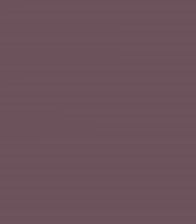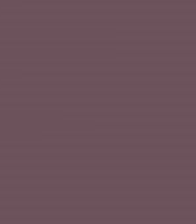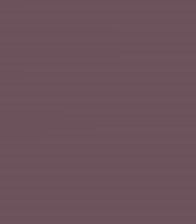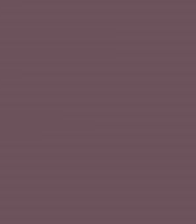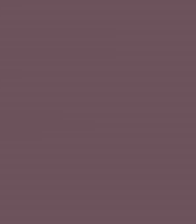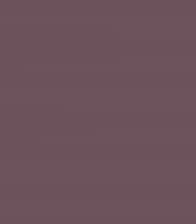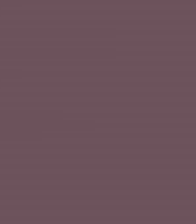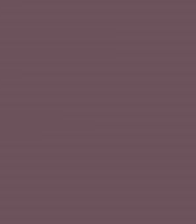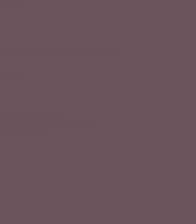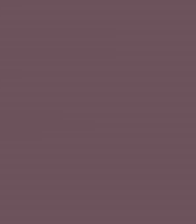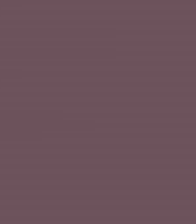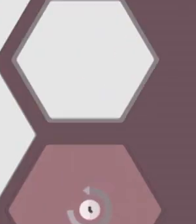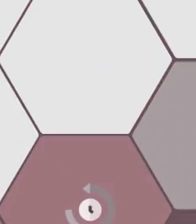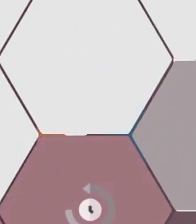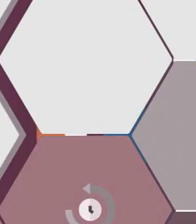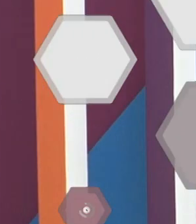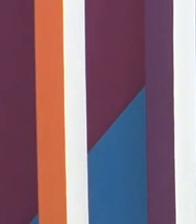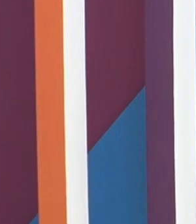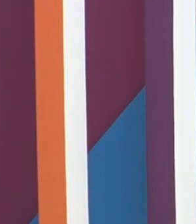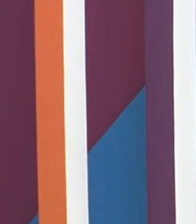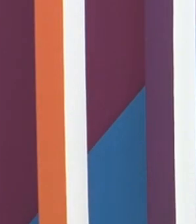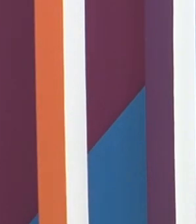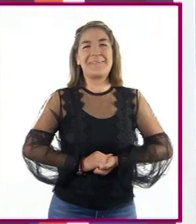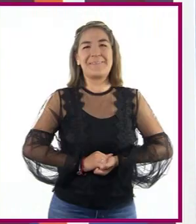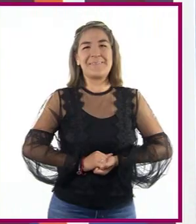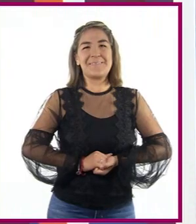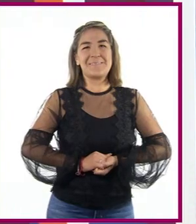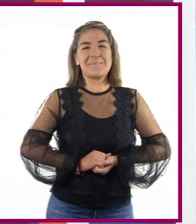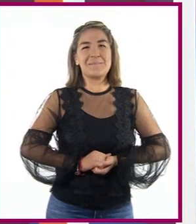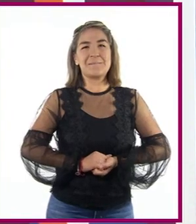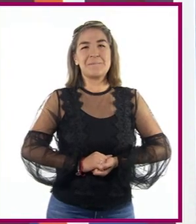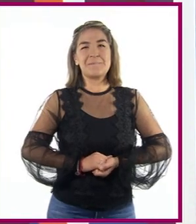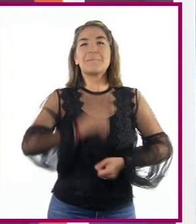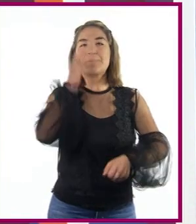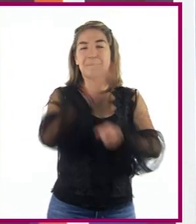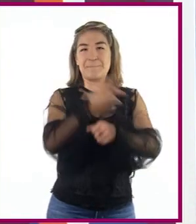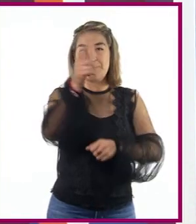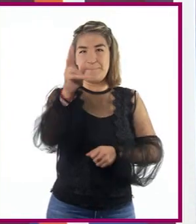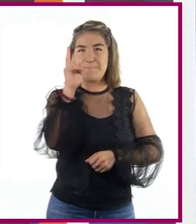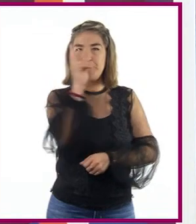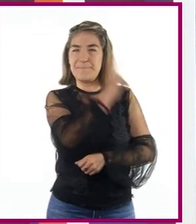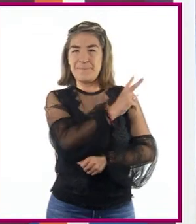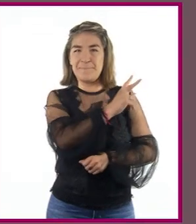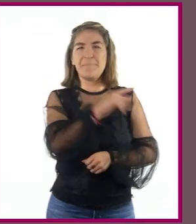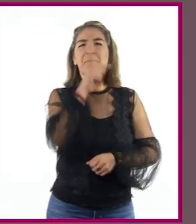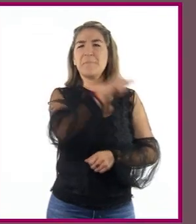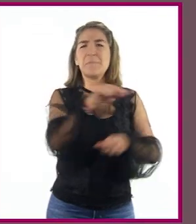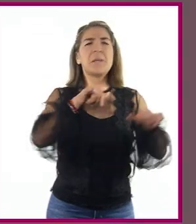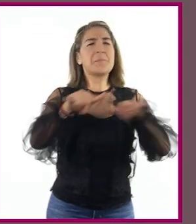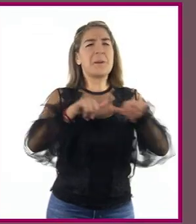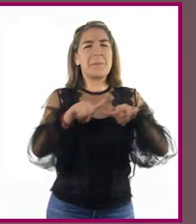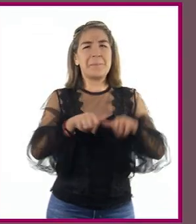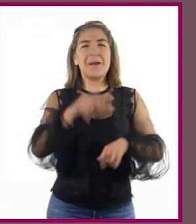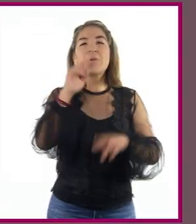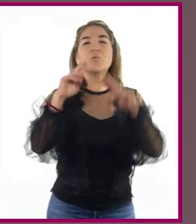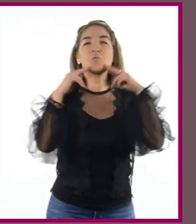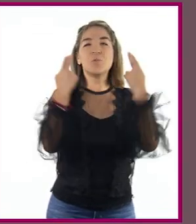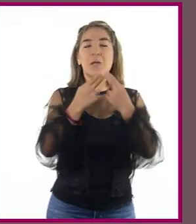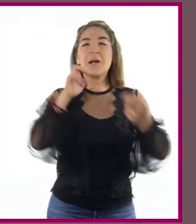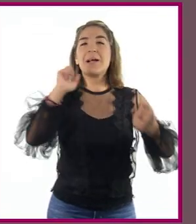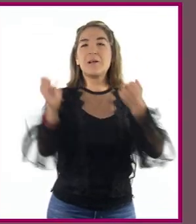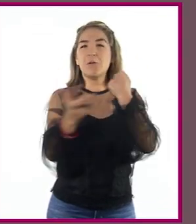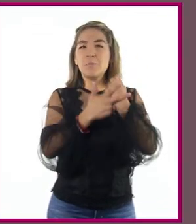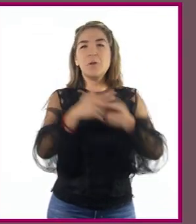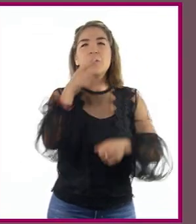Como pueden observar, En este mapa, la Unión Europea está